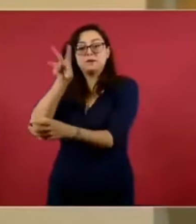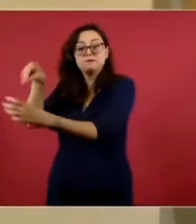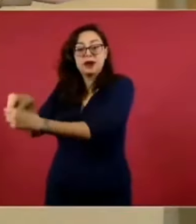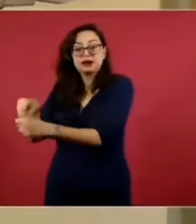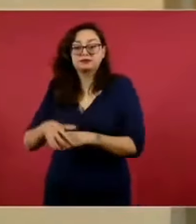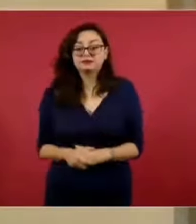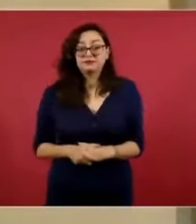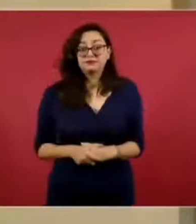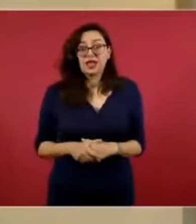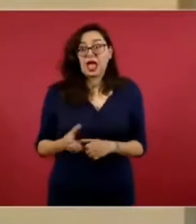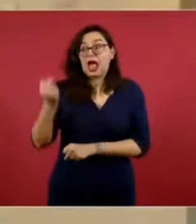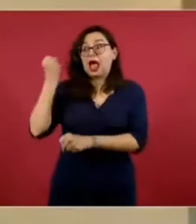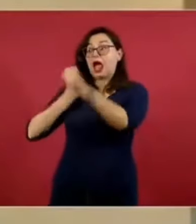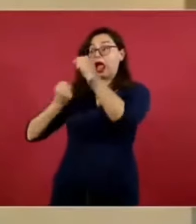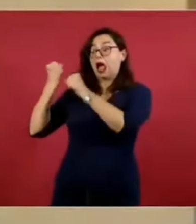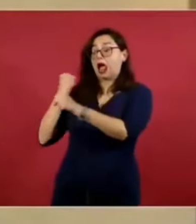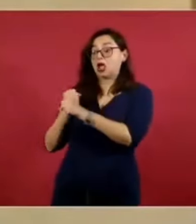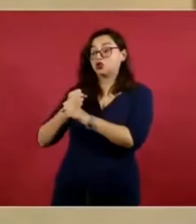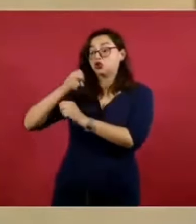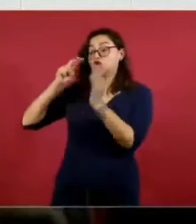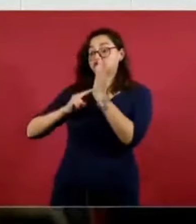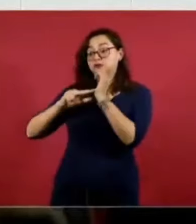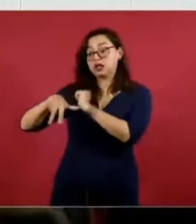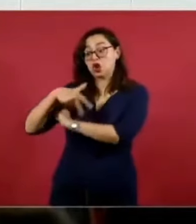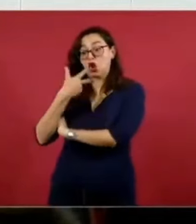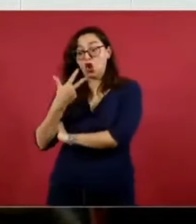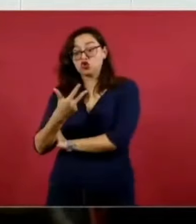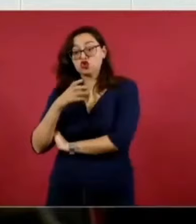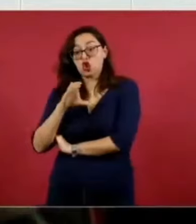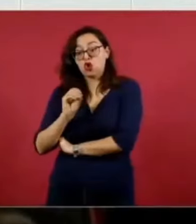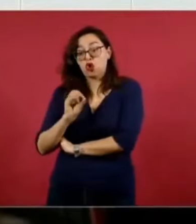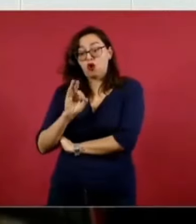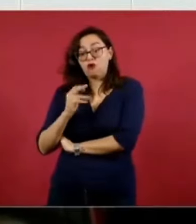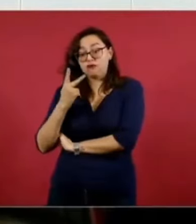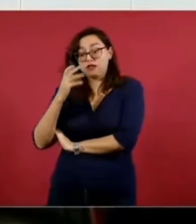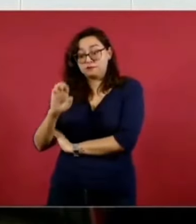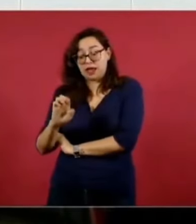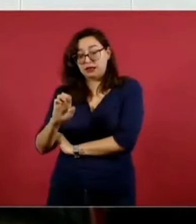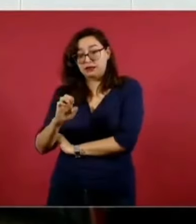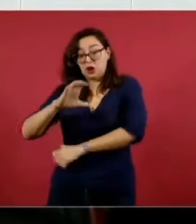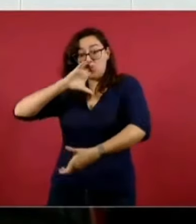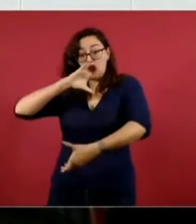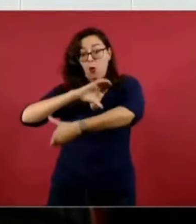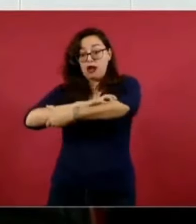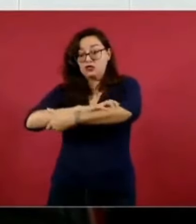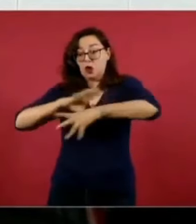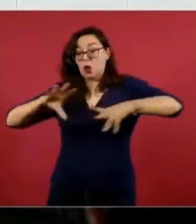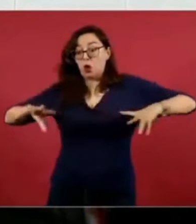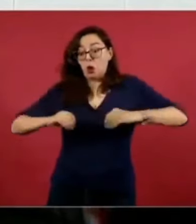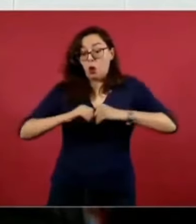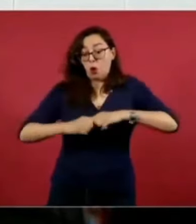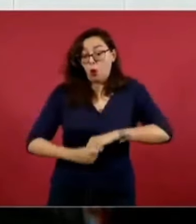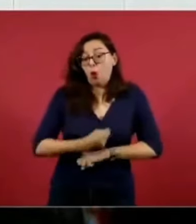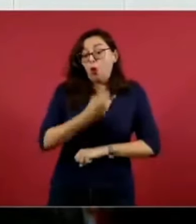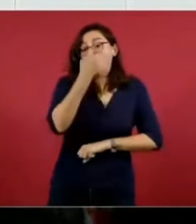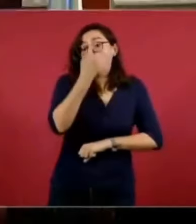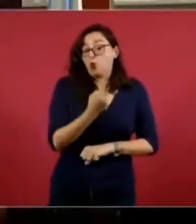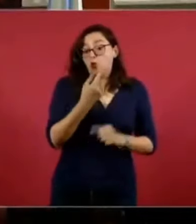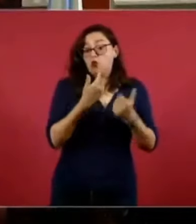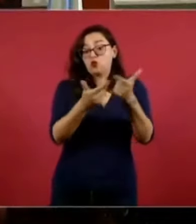2008 el cofipe y se elimina la regla específica que decía que las coaliciones se